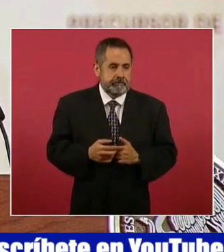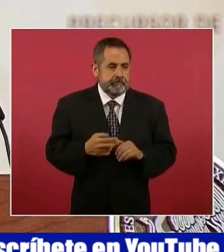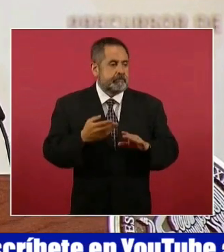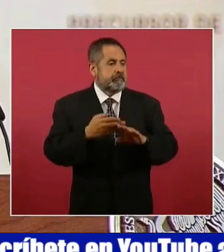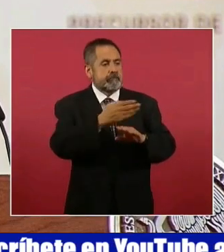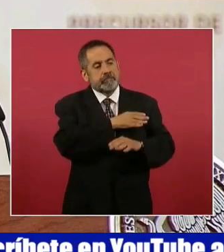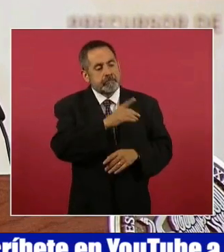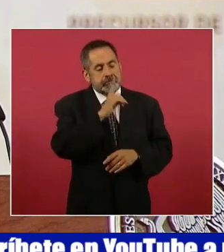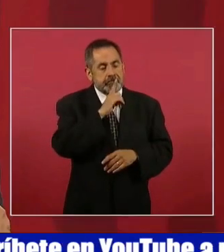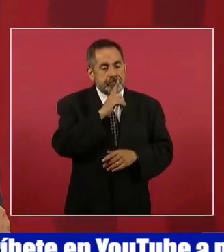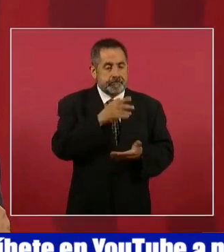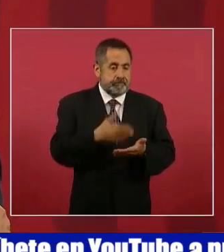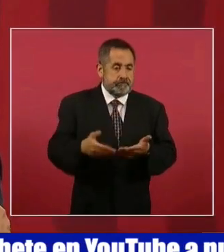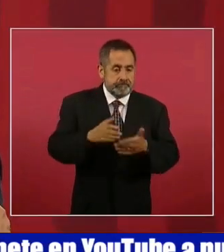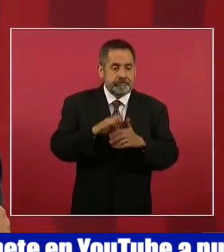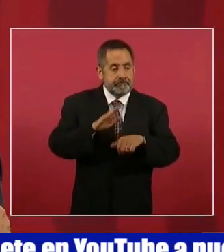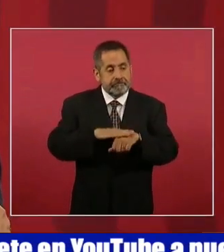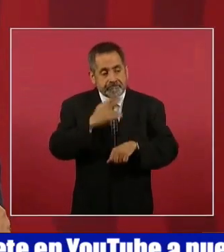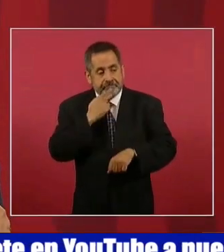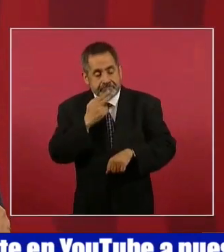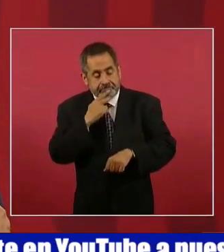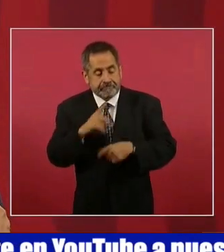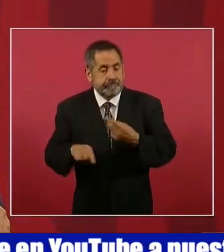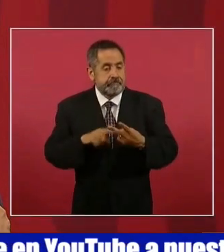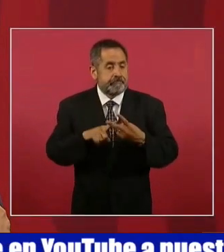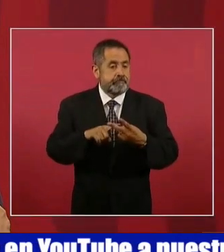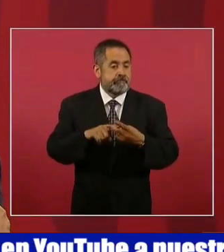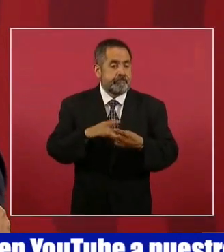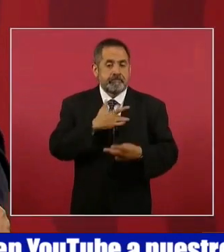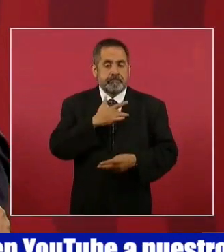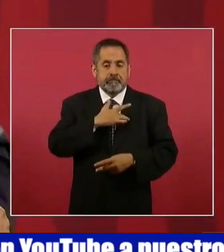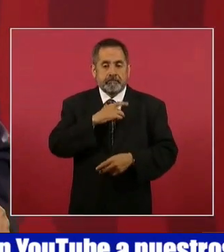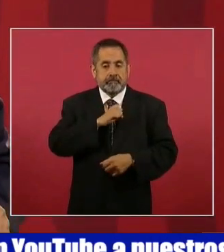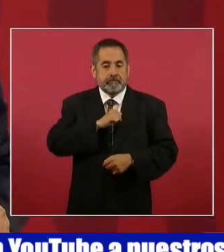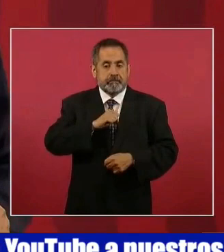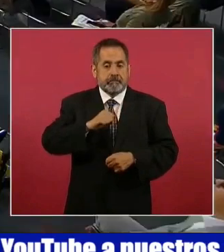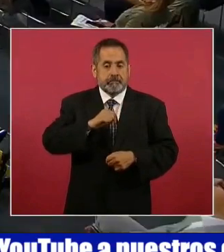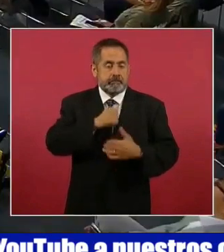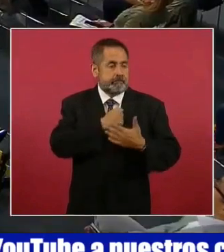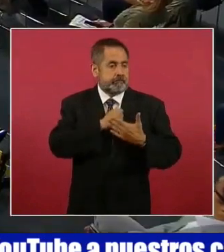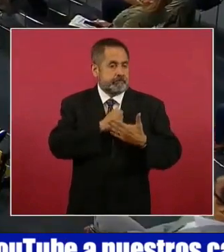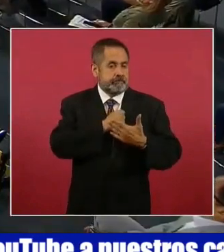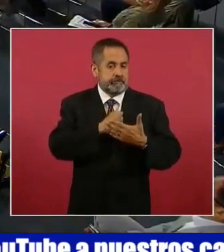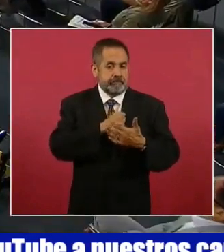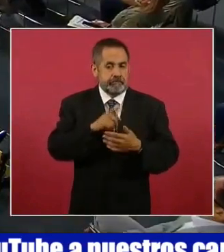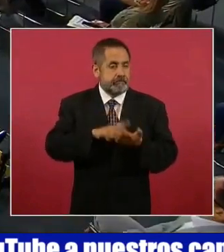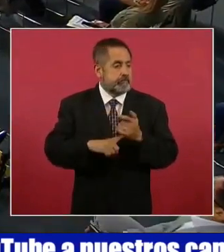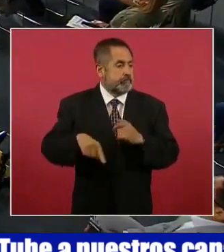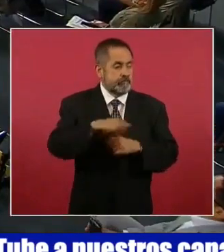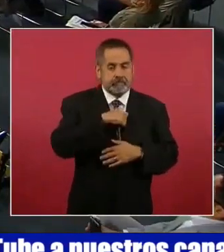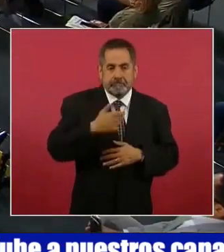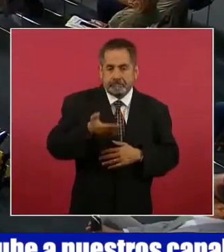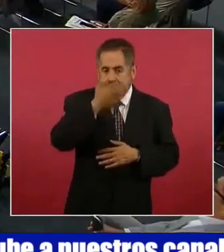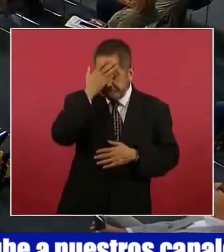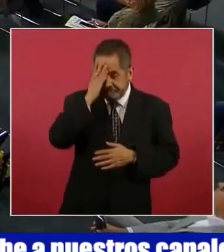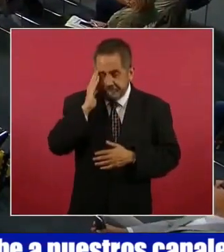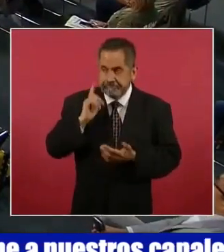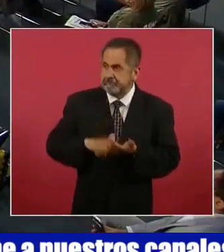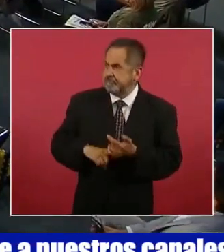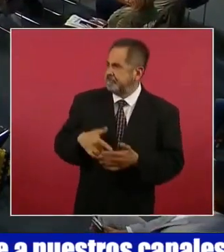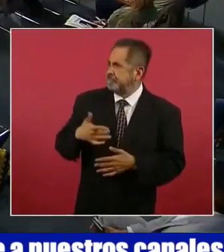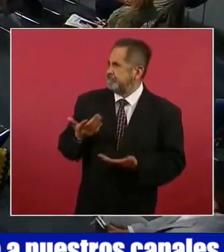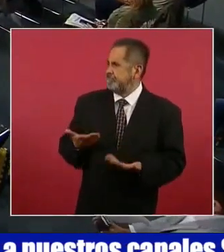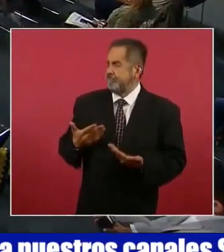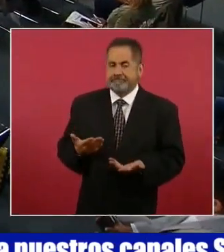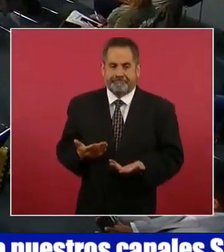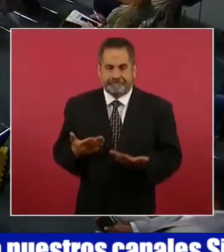vez. A los periodistas de a pie, a los que verdaderamente enfrentan las amenazas, como las enfrentamos nosotros aquí en